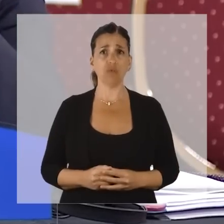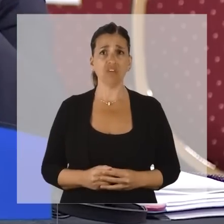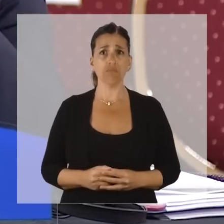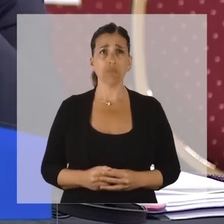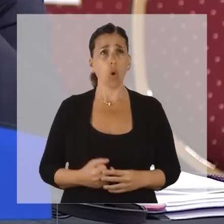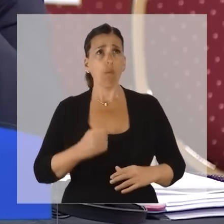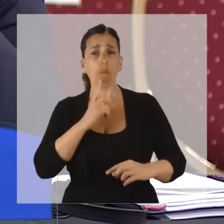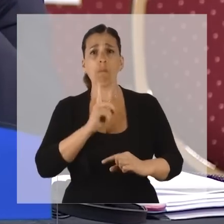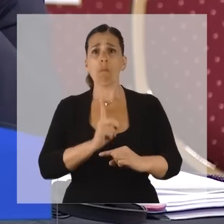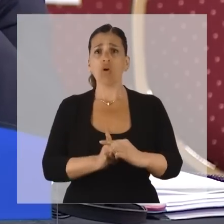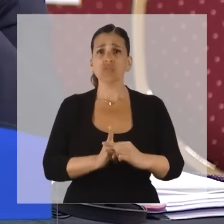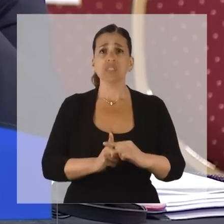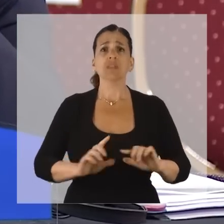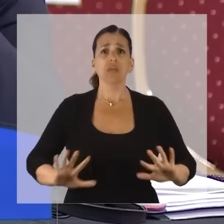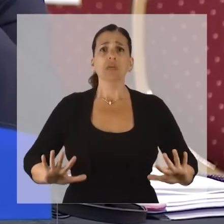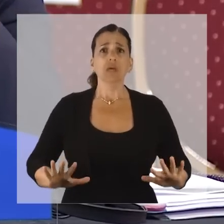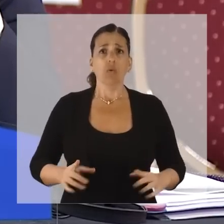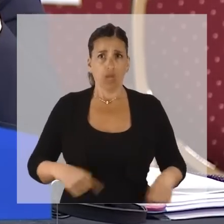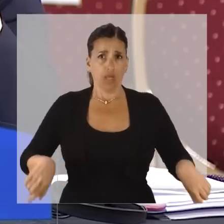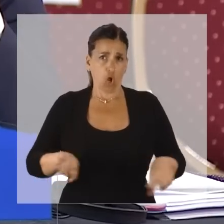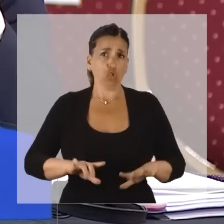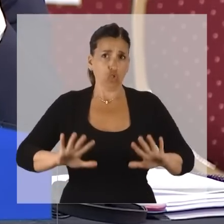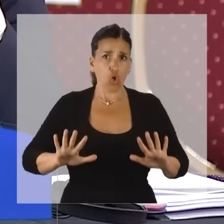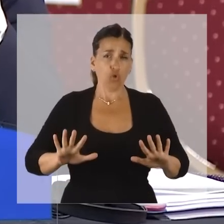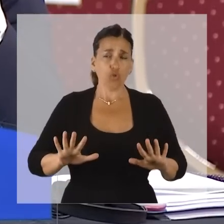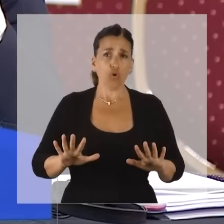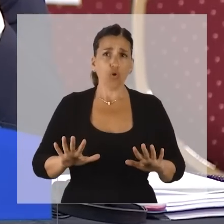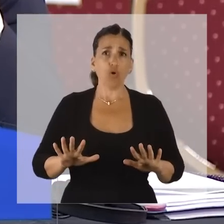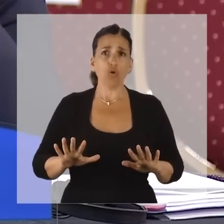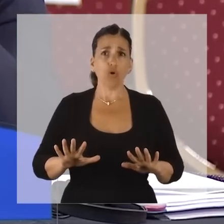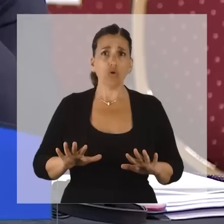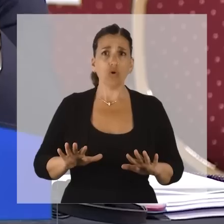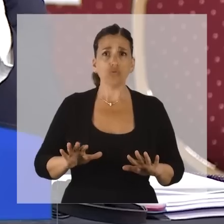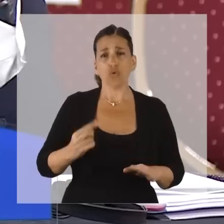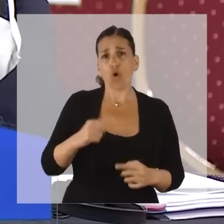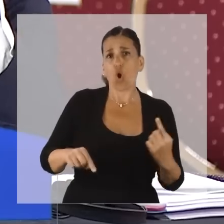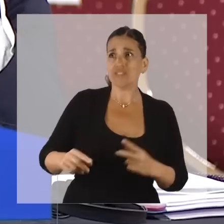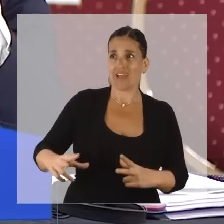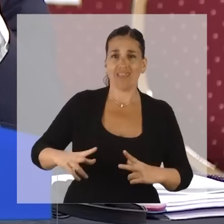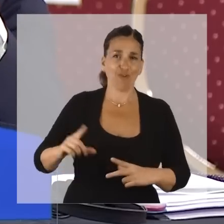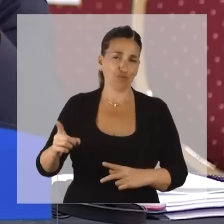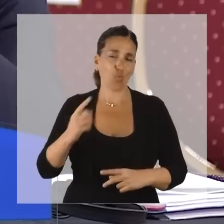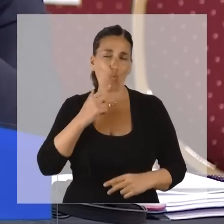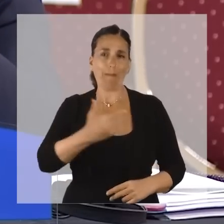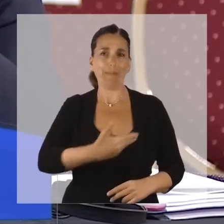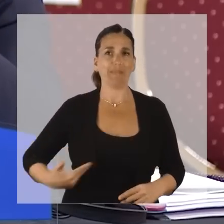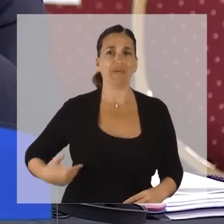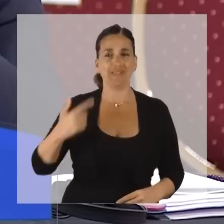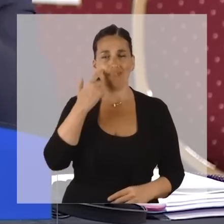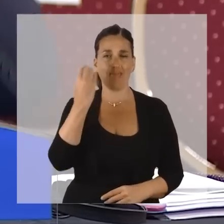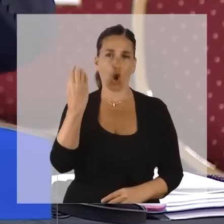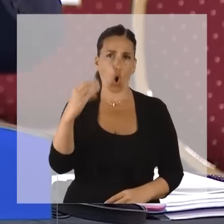con un optimismo de que está basado en las cosas que decía por ejemplo el presidente de Colombia